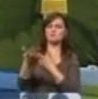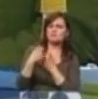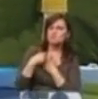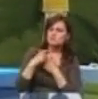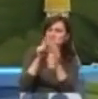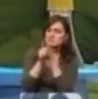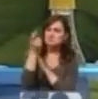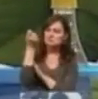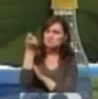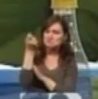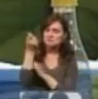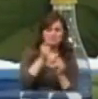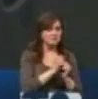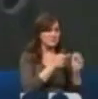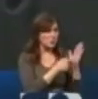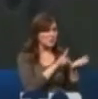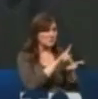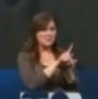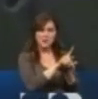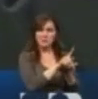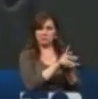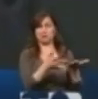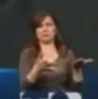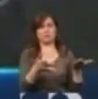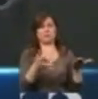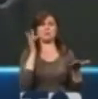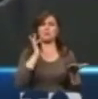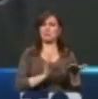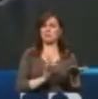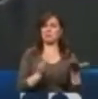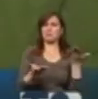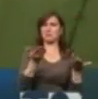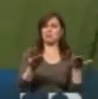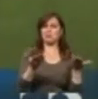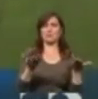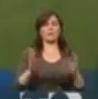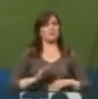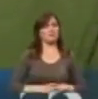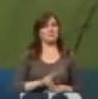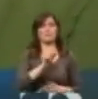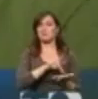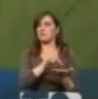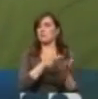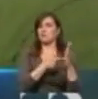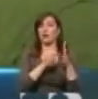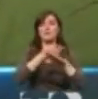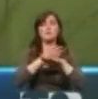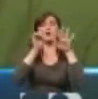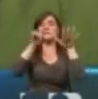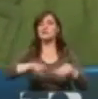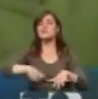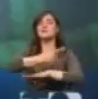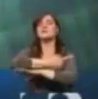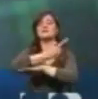ingresos declarados en su formulario de impuesto de renta frente a los valores acreditados a sus cuentas bancarias. Seis días después, con un informe de la Unidad